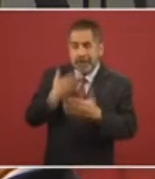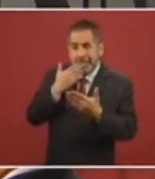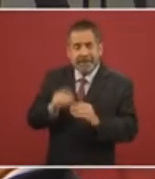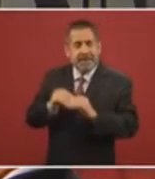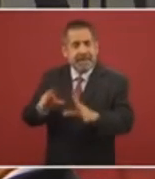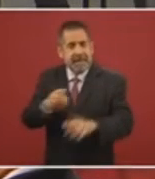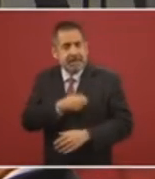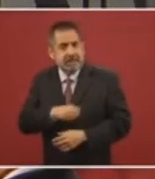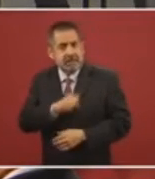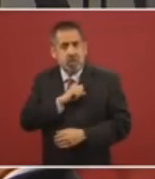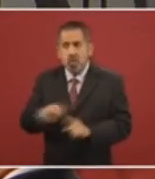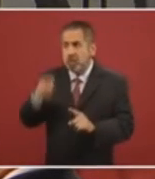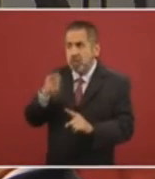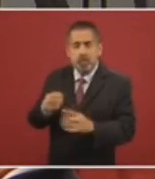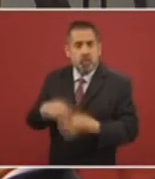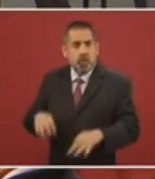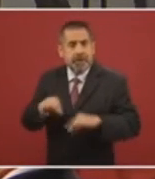la salud del pueblo,